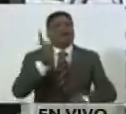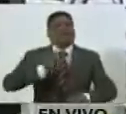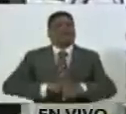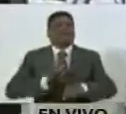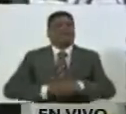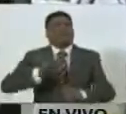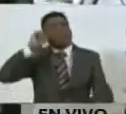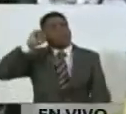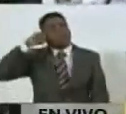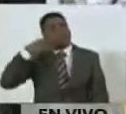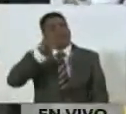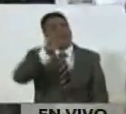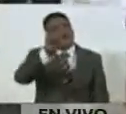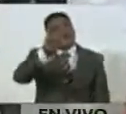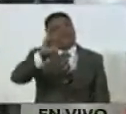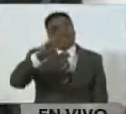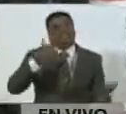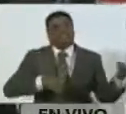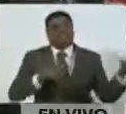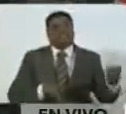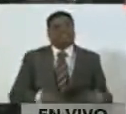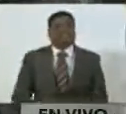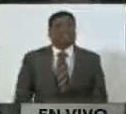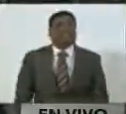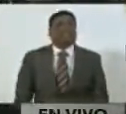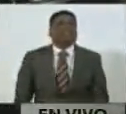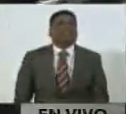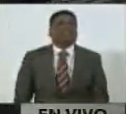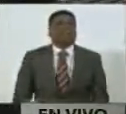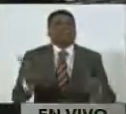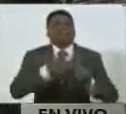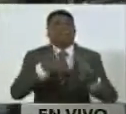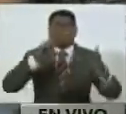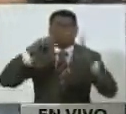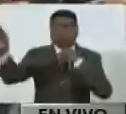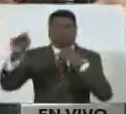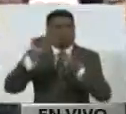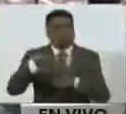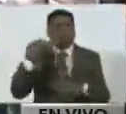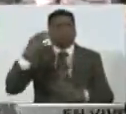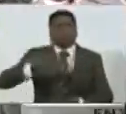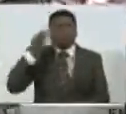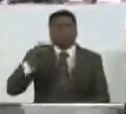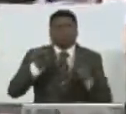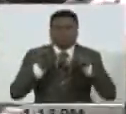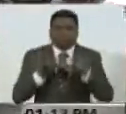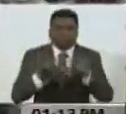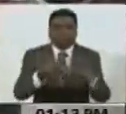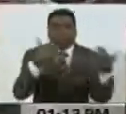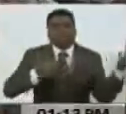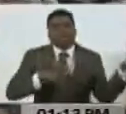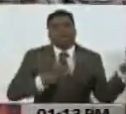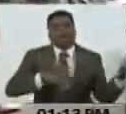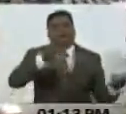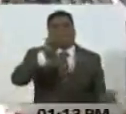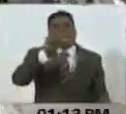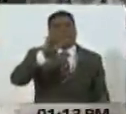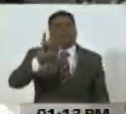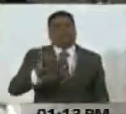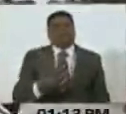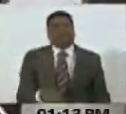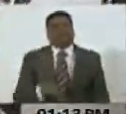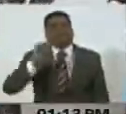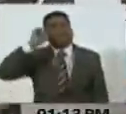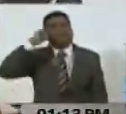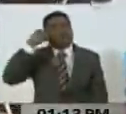esa canción de Ali Primera? Porque primero no se ha ido, pues siempre ha estado la canción de Ali. Y la recordamos como la recordamos cualquier otro día